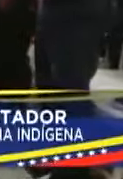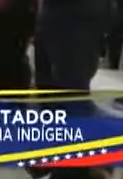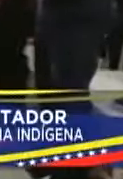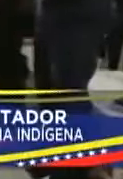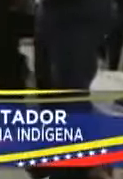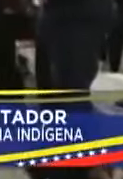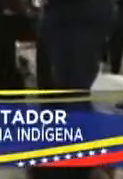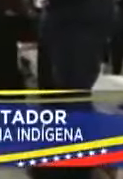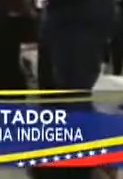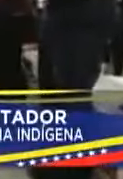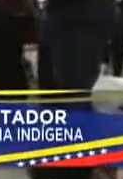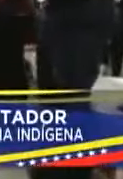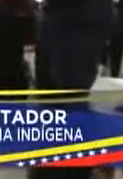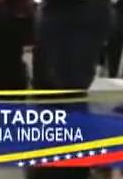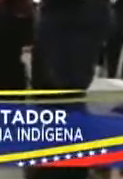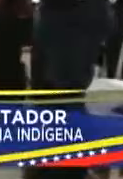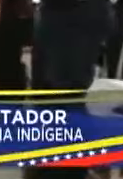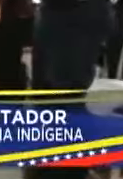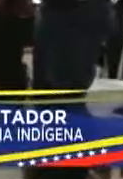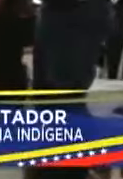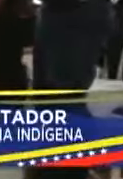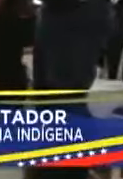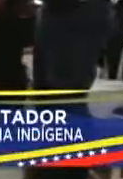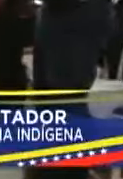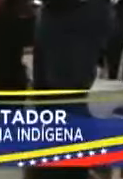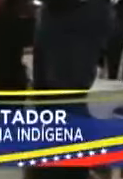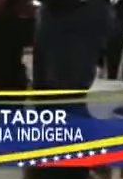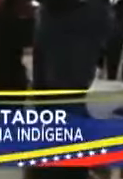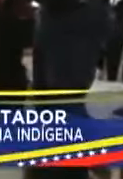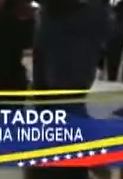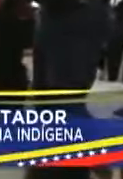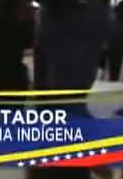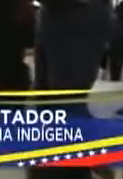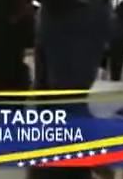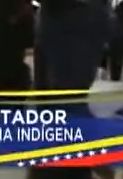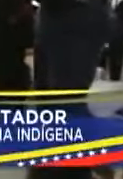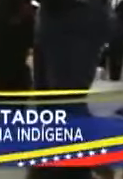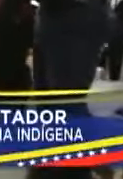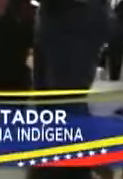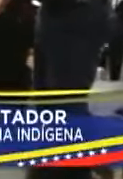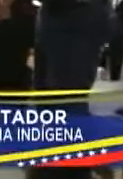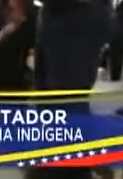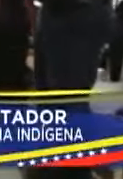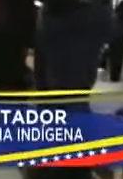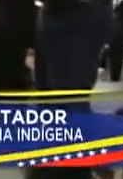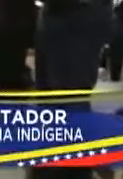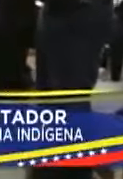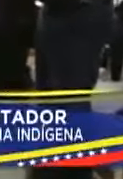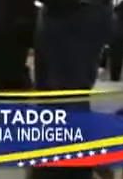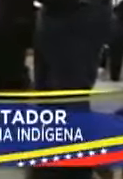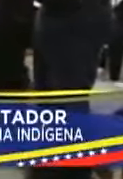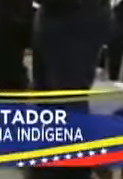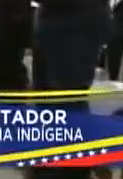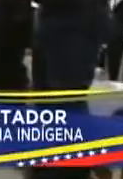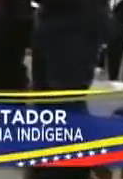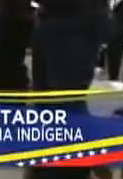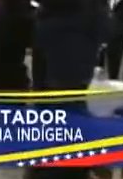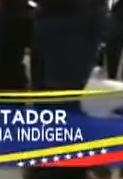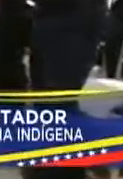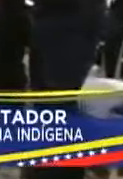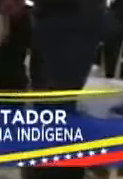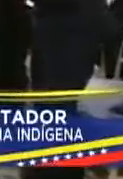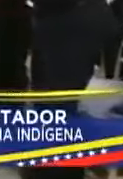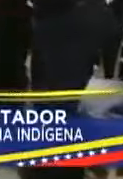nuestras culturas también que se manifiestan a través de este importante acto a 531 años de